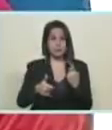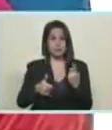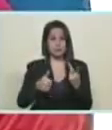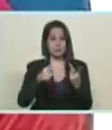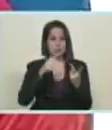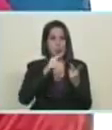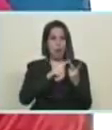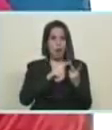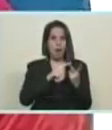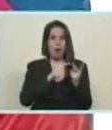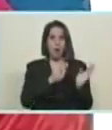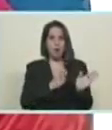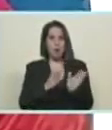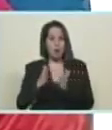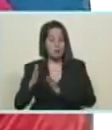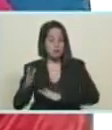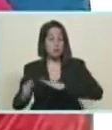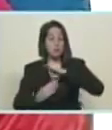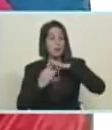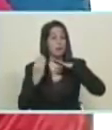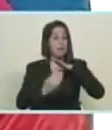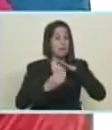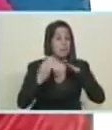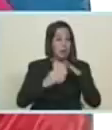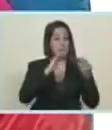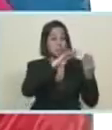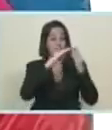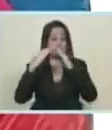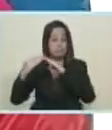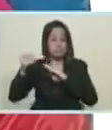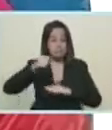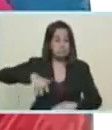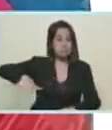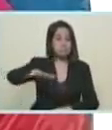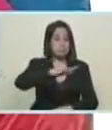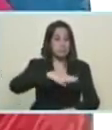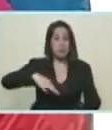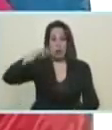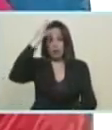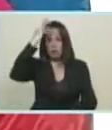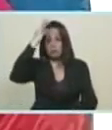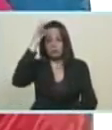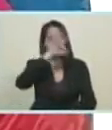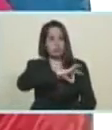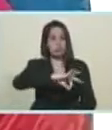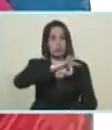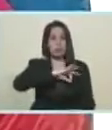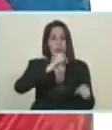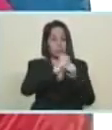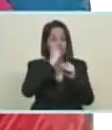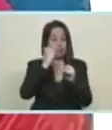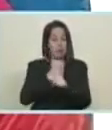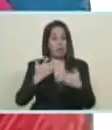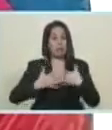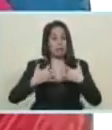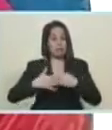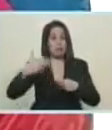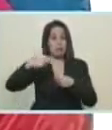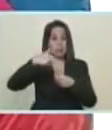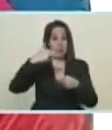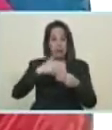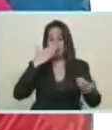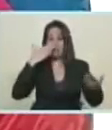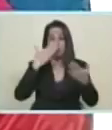Tenemos la organización de base, hoy tenemos la organización de base en los consejos socialistas de trabajadores petroleros, en el